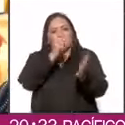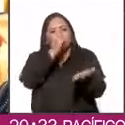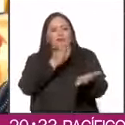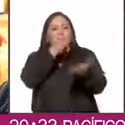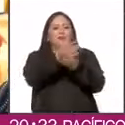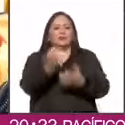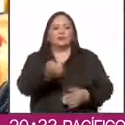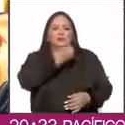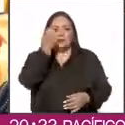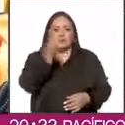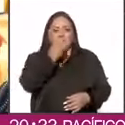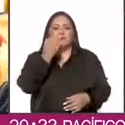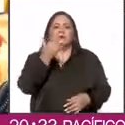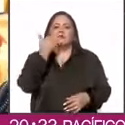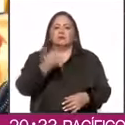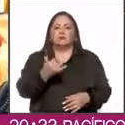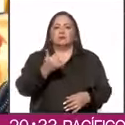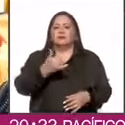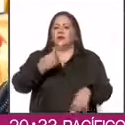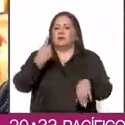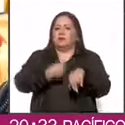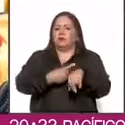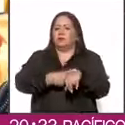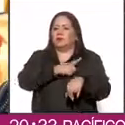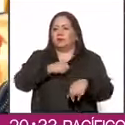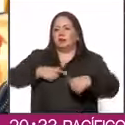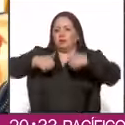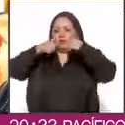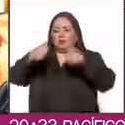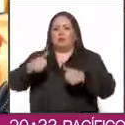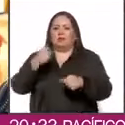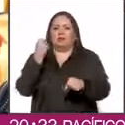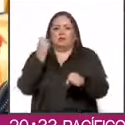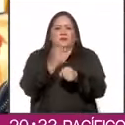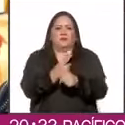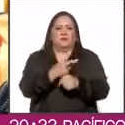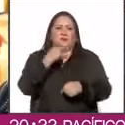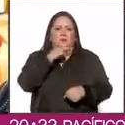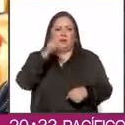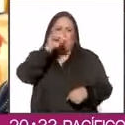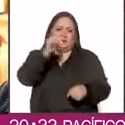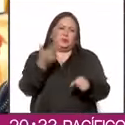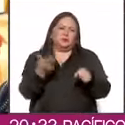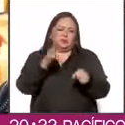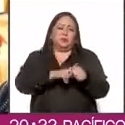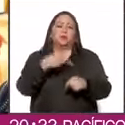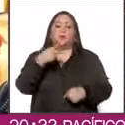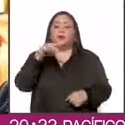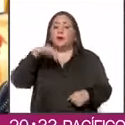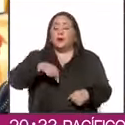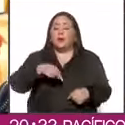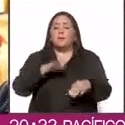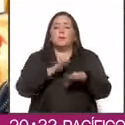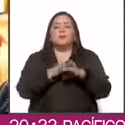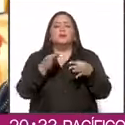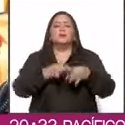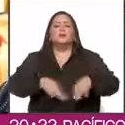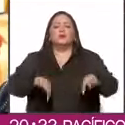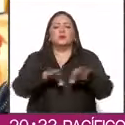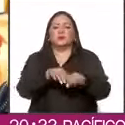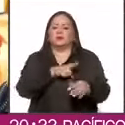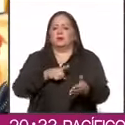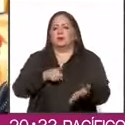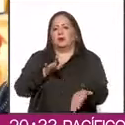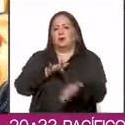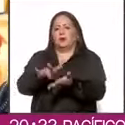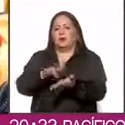escuela y reciban los enfermos atención oportuna y adecuada. Hoy lo que importa es apoyar